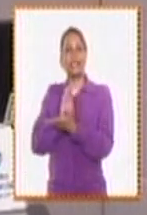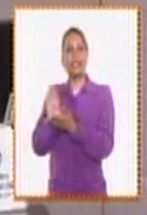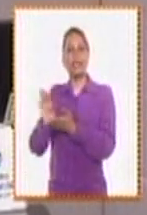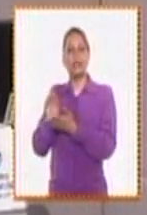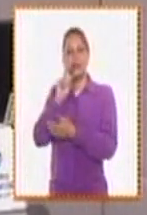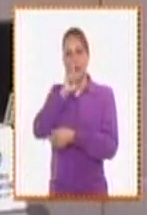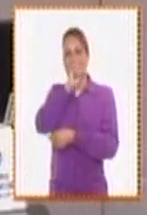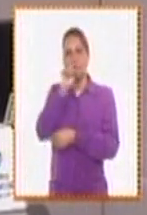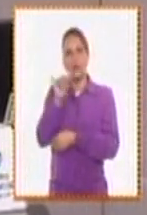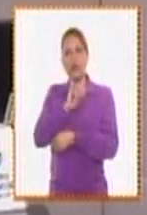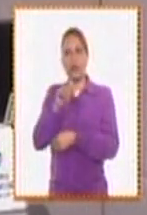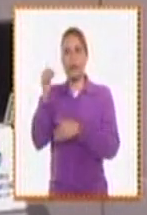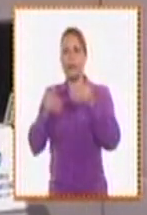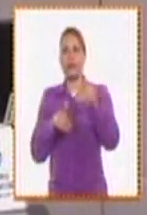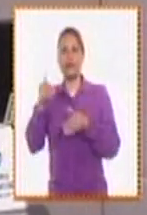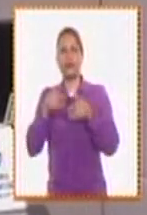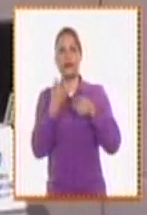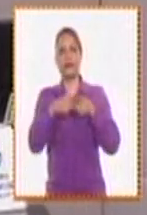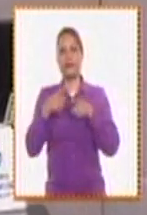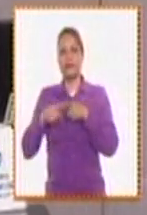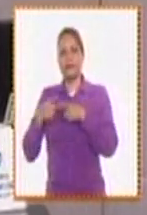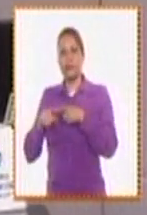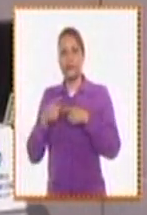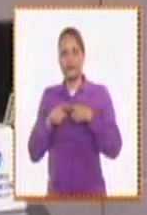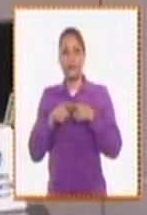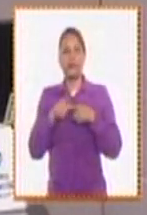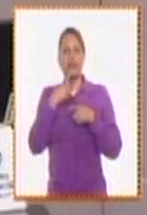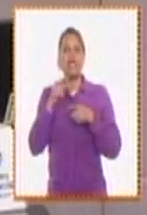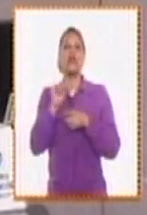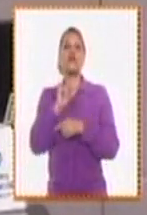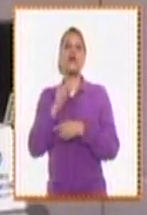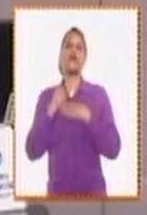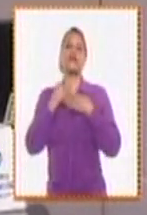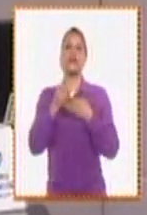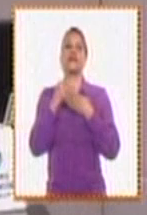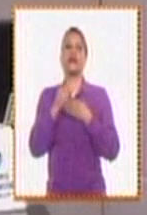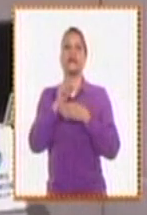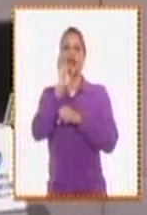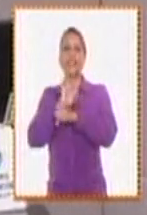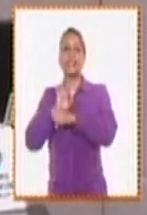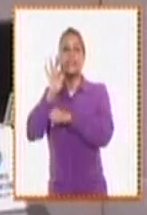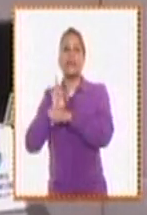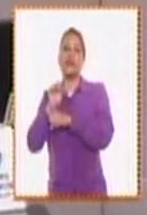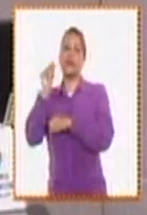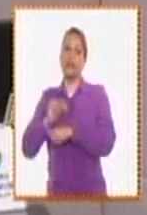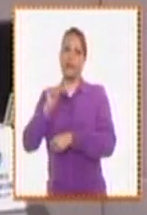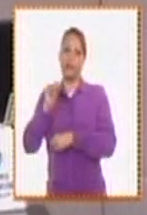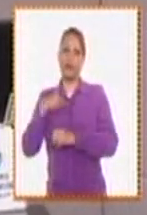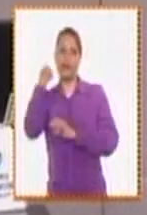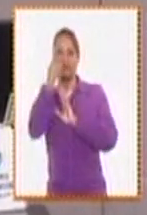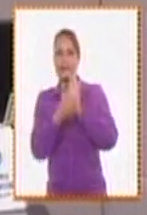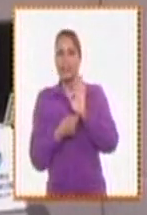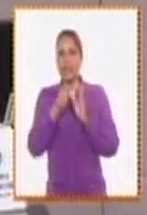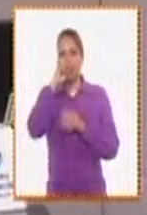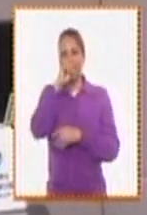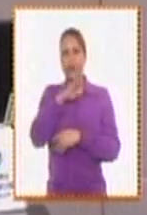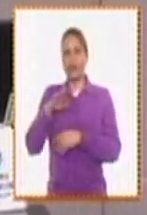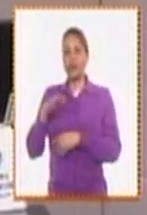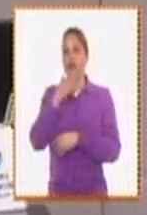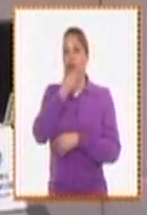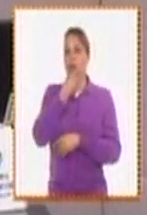darle participación a otros actores comunitarios que también influyen en el diseño de la personalidad de nuestras niñas, niños, adolescentes y